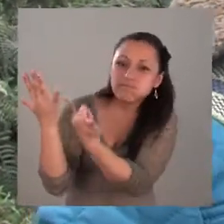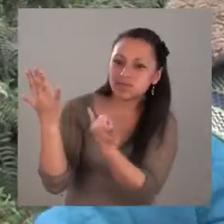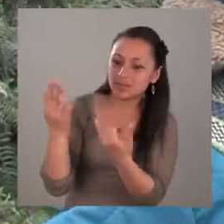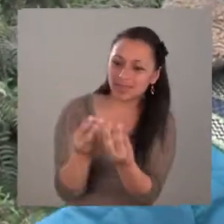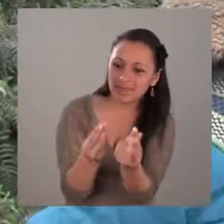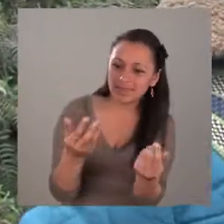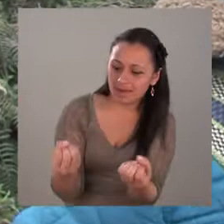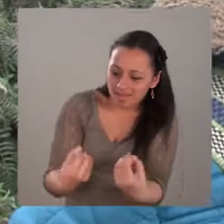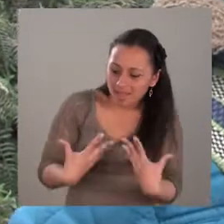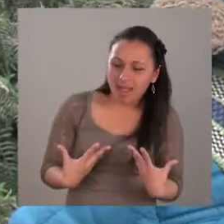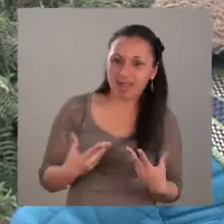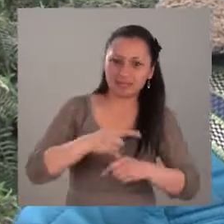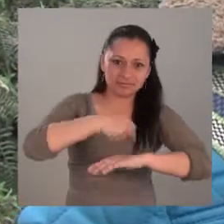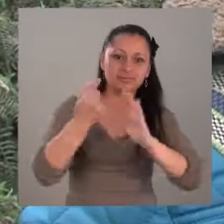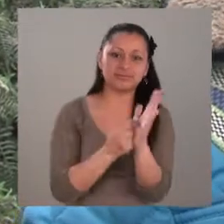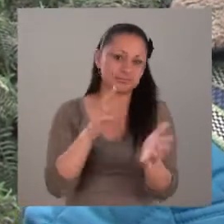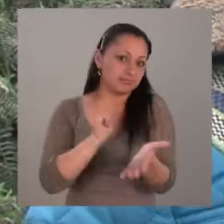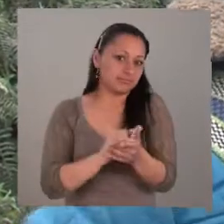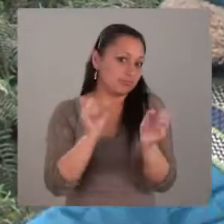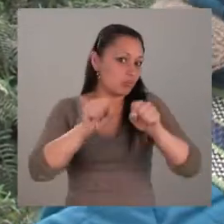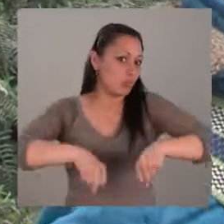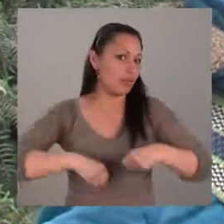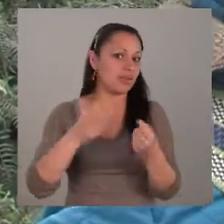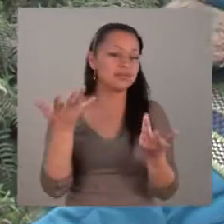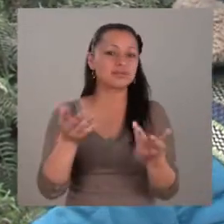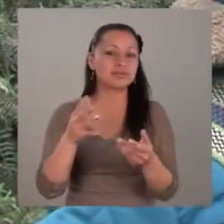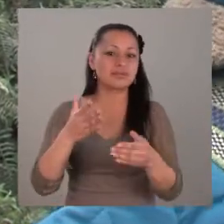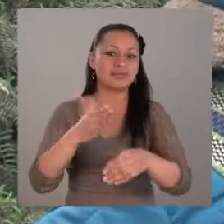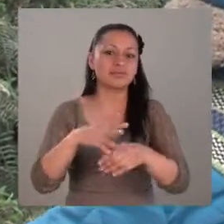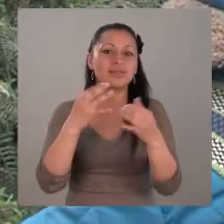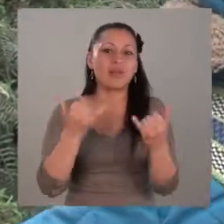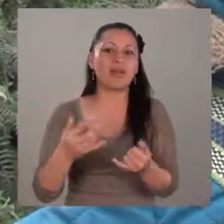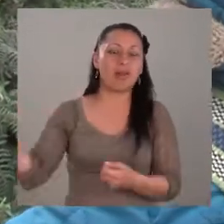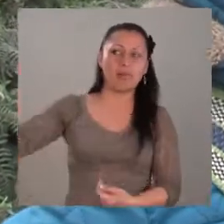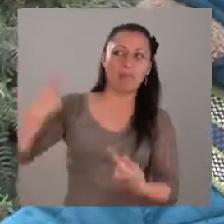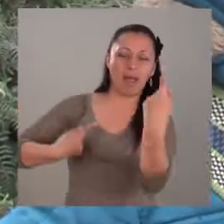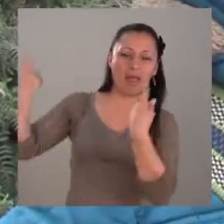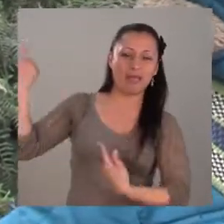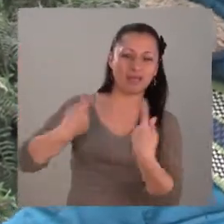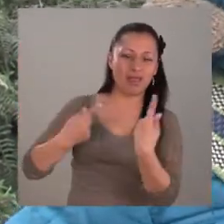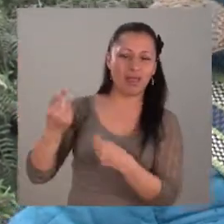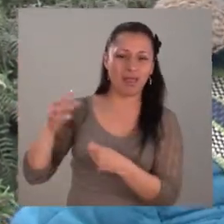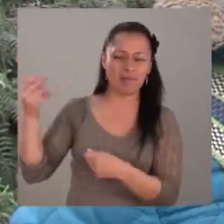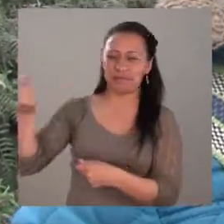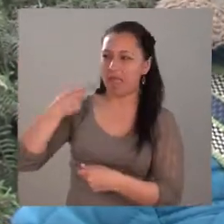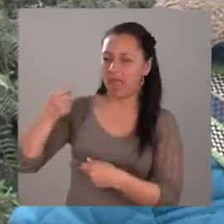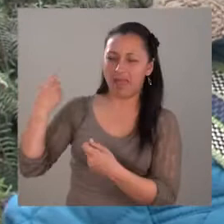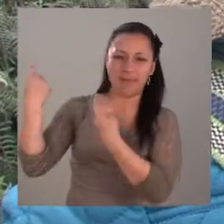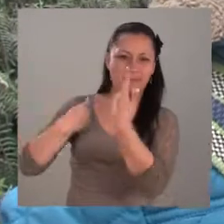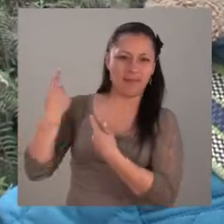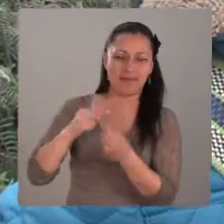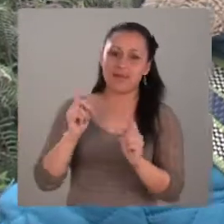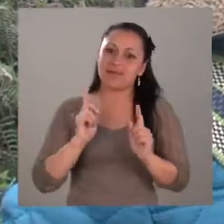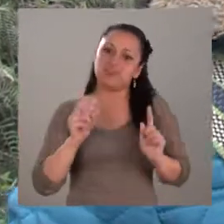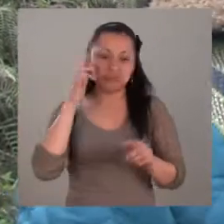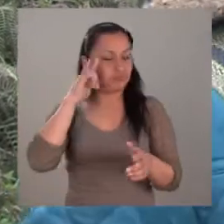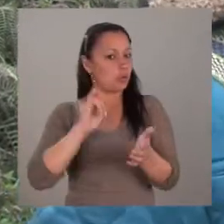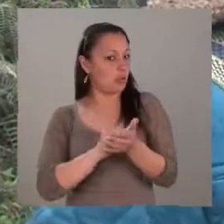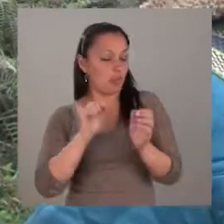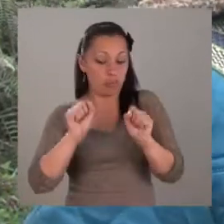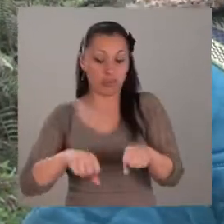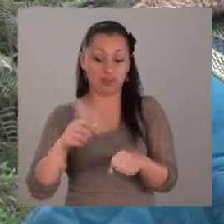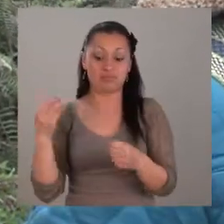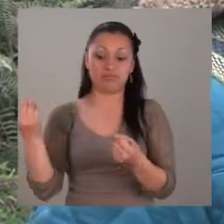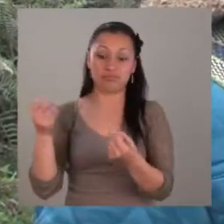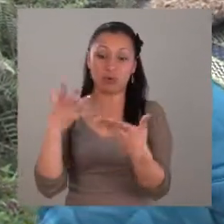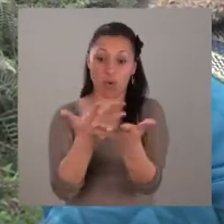está ahí, la tierra lo da todo y está este orden occidental que se nos ha impuesto, ¿no? Por otro lado, entonces creo